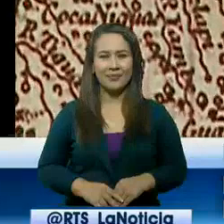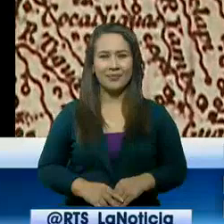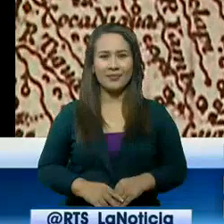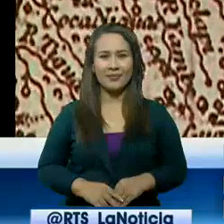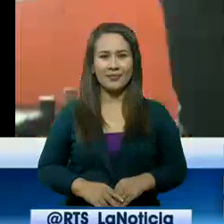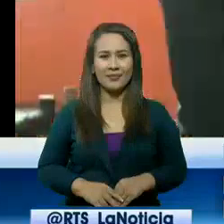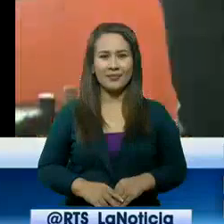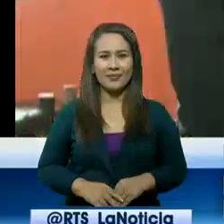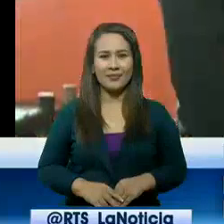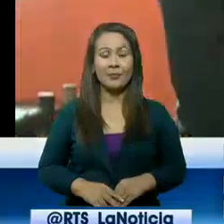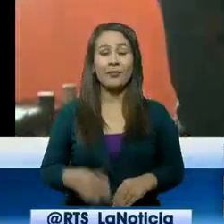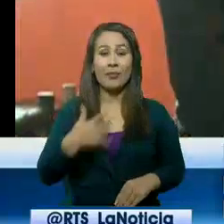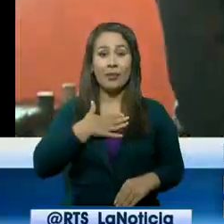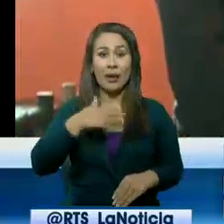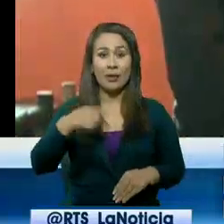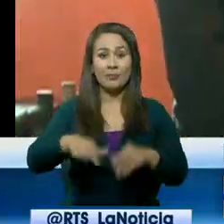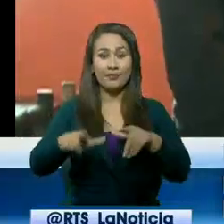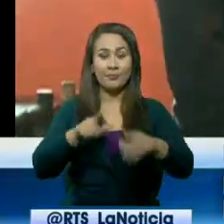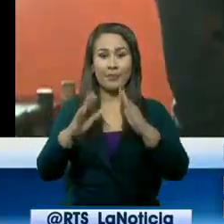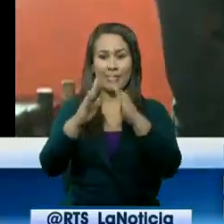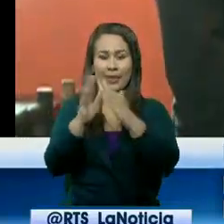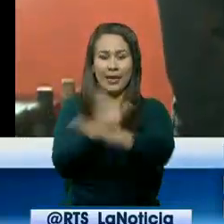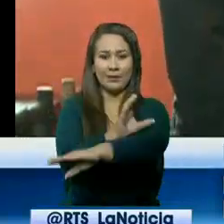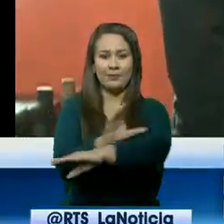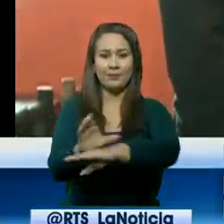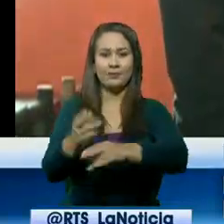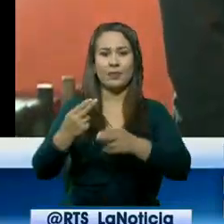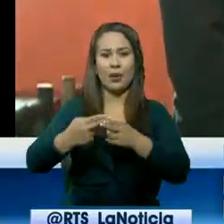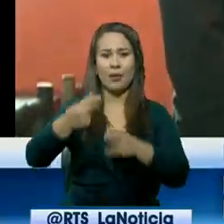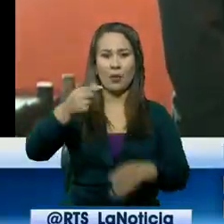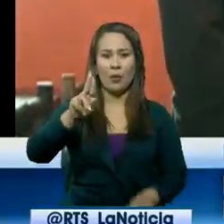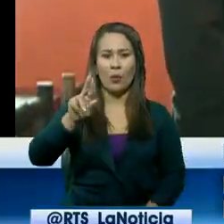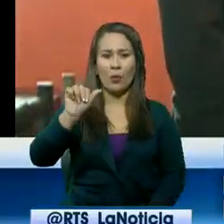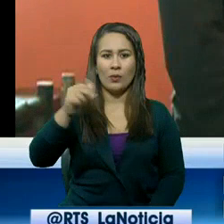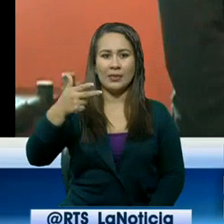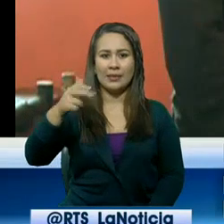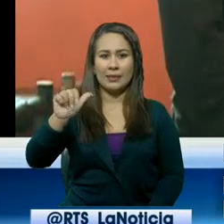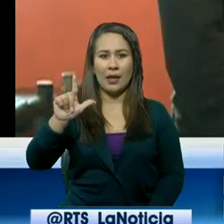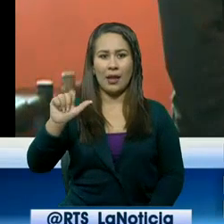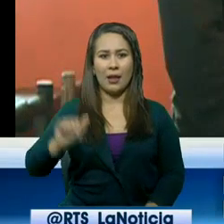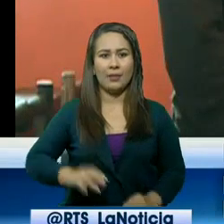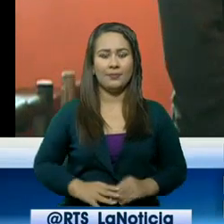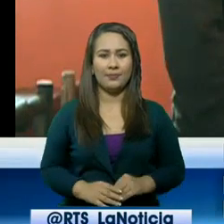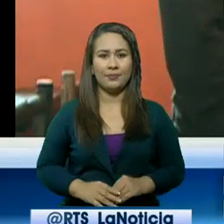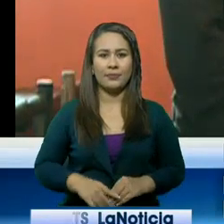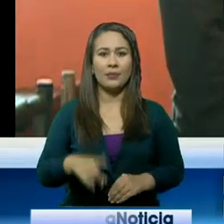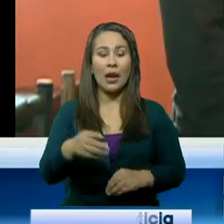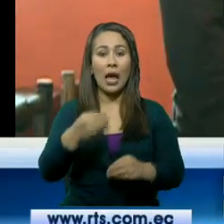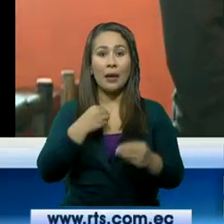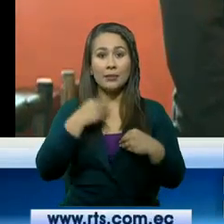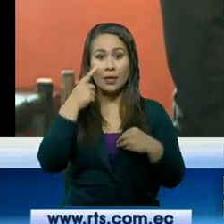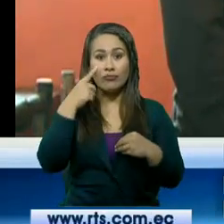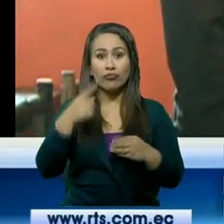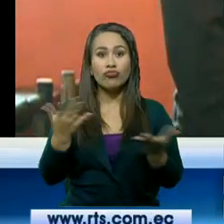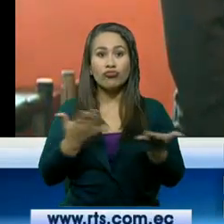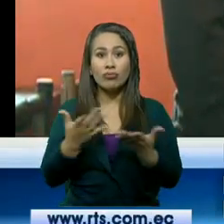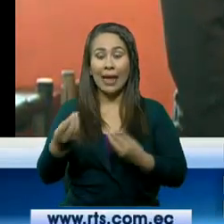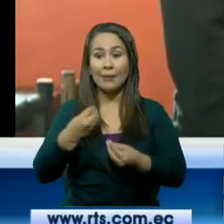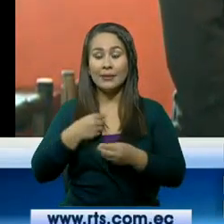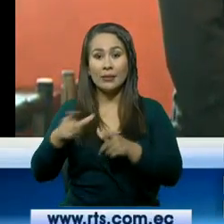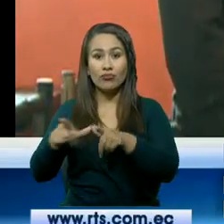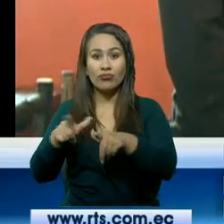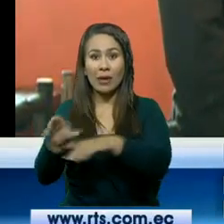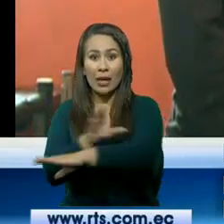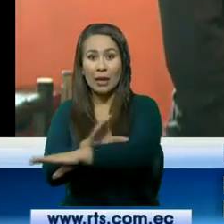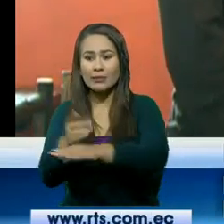Estamos en Hacienda Huachalá, una de las haciendas más antiguas de nuestro país. está ubicada en Cangagua, una parroquia rural del